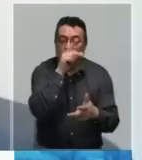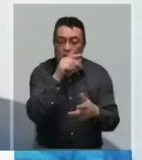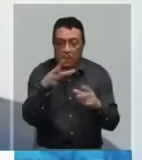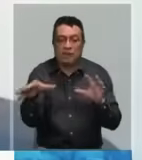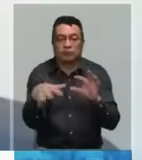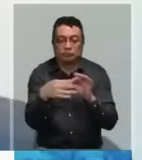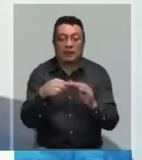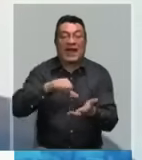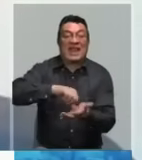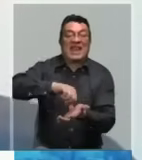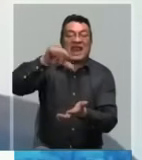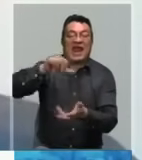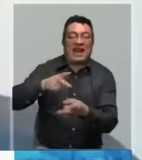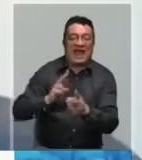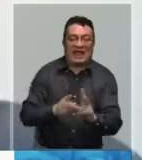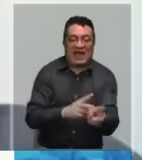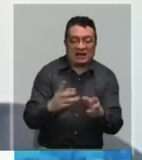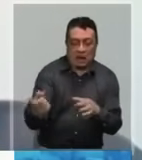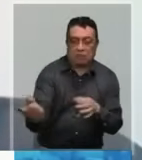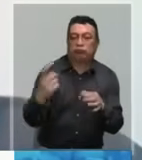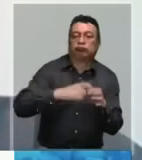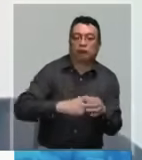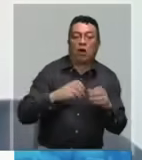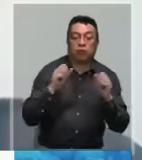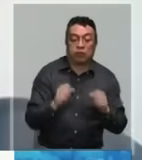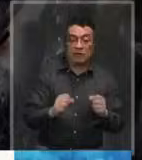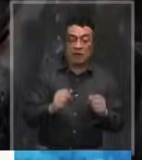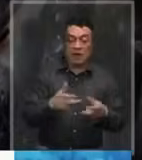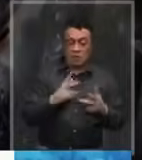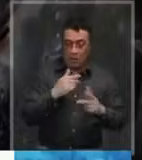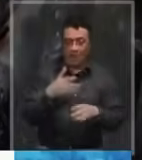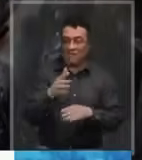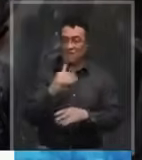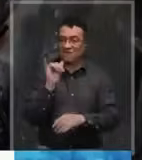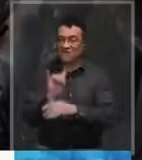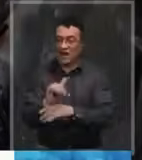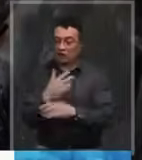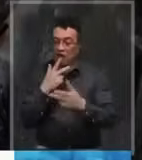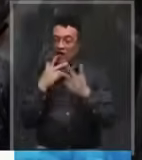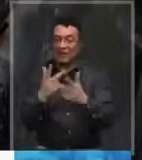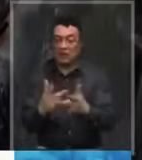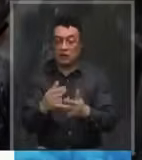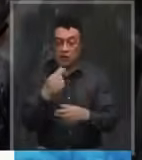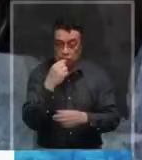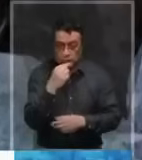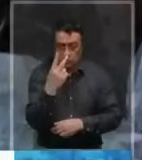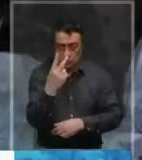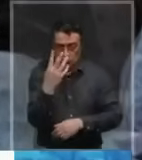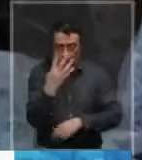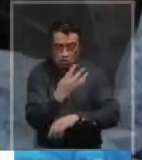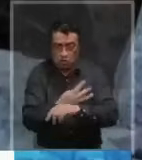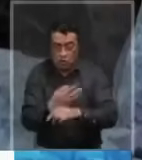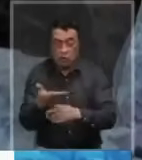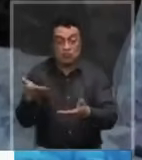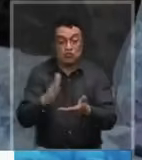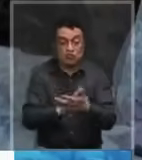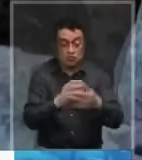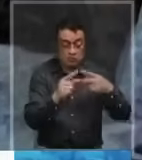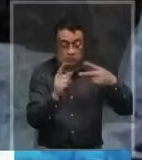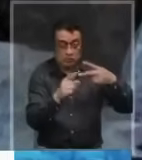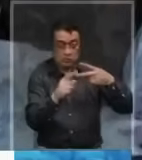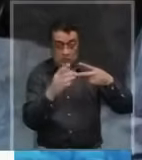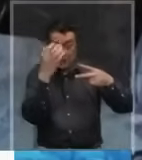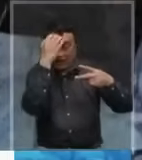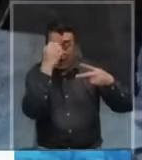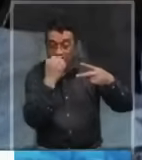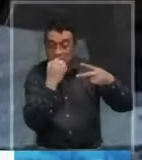Irán en la guerra. Puede ser un ataque de bandera falsa. Ataque a menos de 24 horas de la muerte del número 2 de Hamas en el